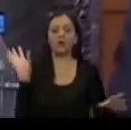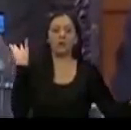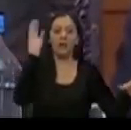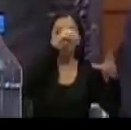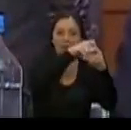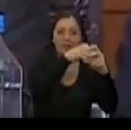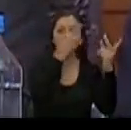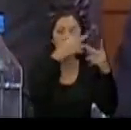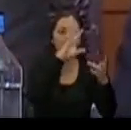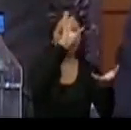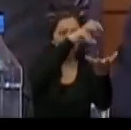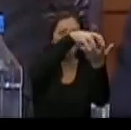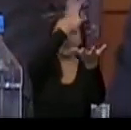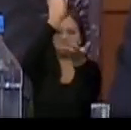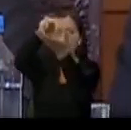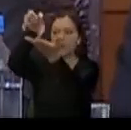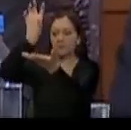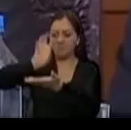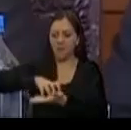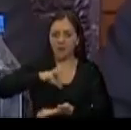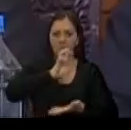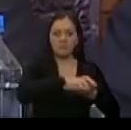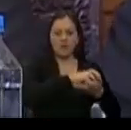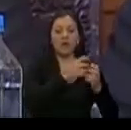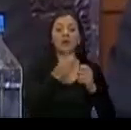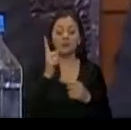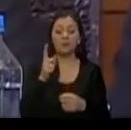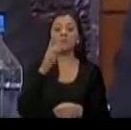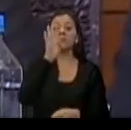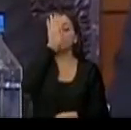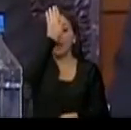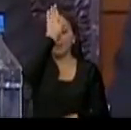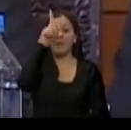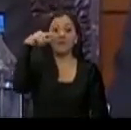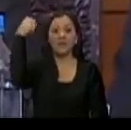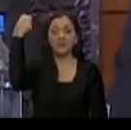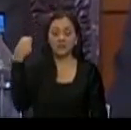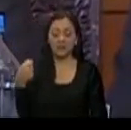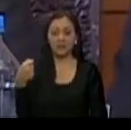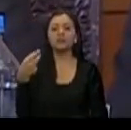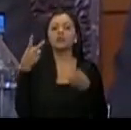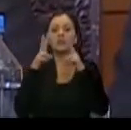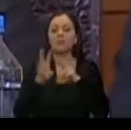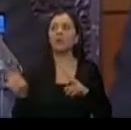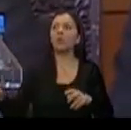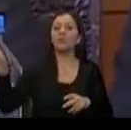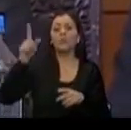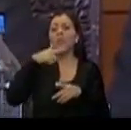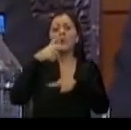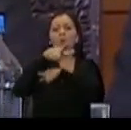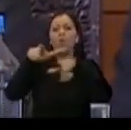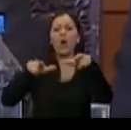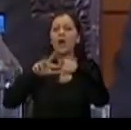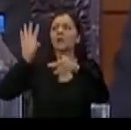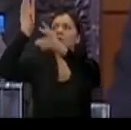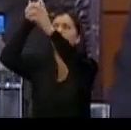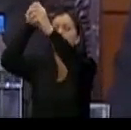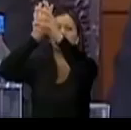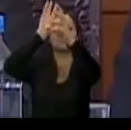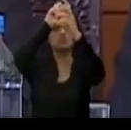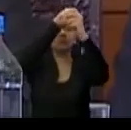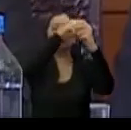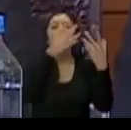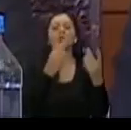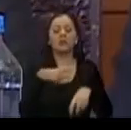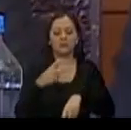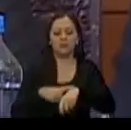de prensa en cada uno de los lugares donde va a estar el Papa. El Papa va a estar cubierto en vivo, en